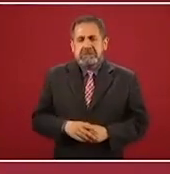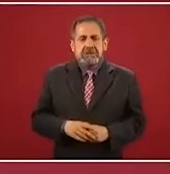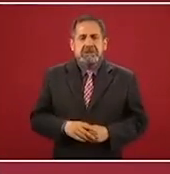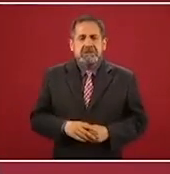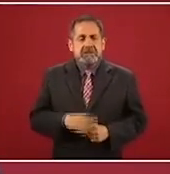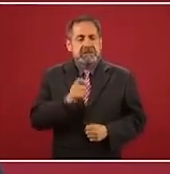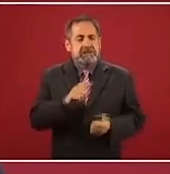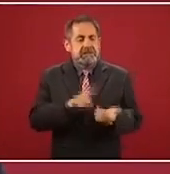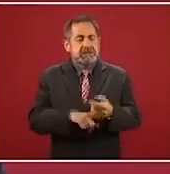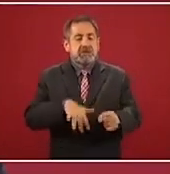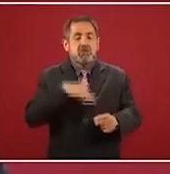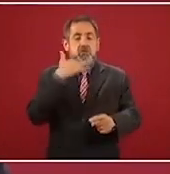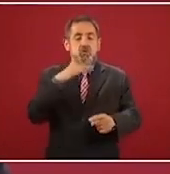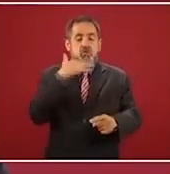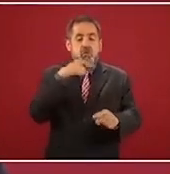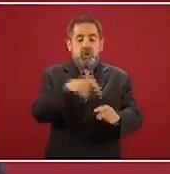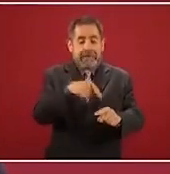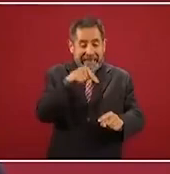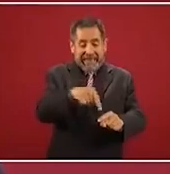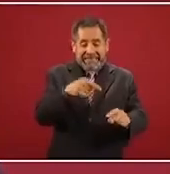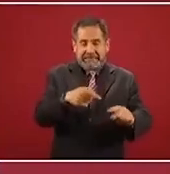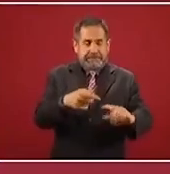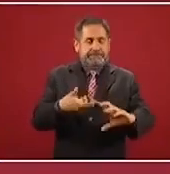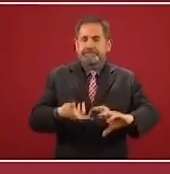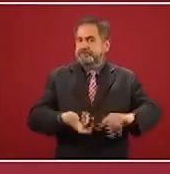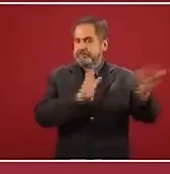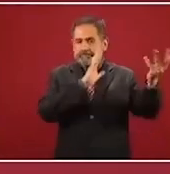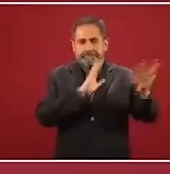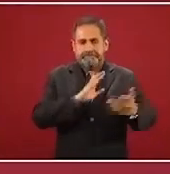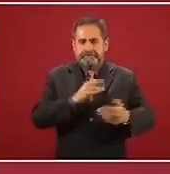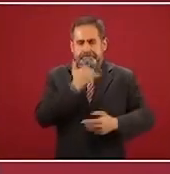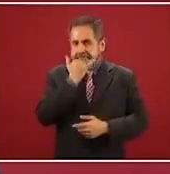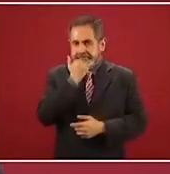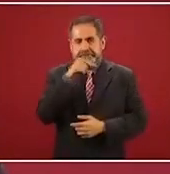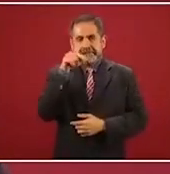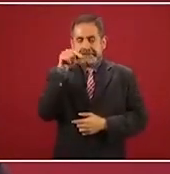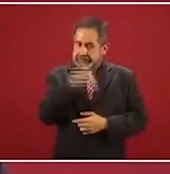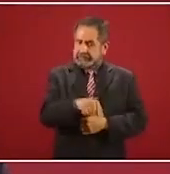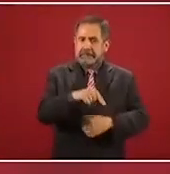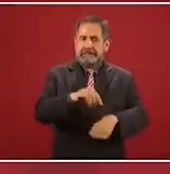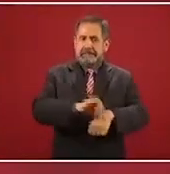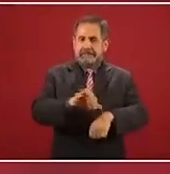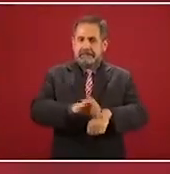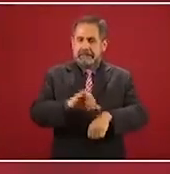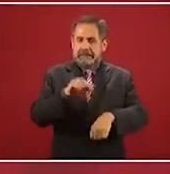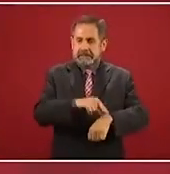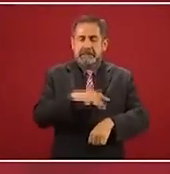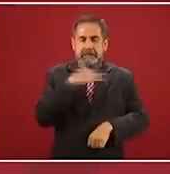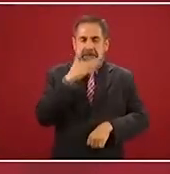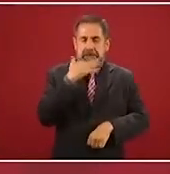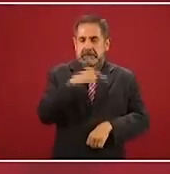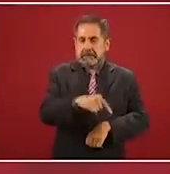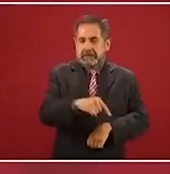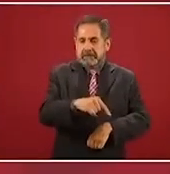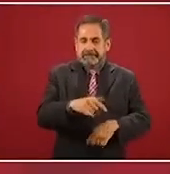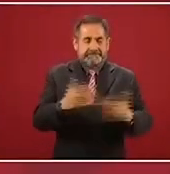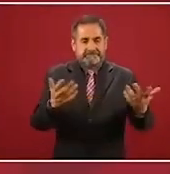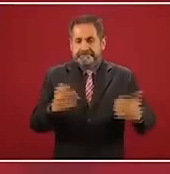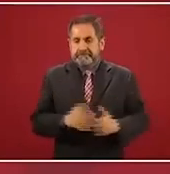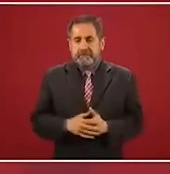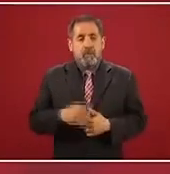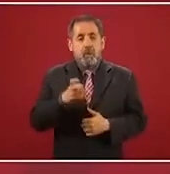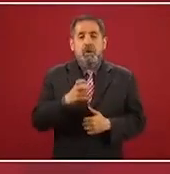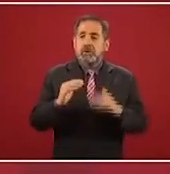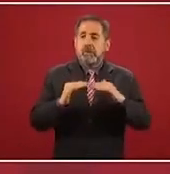que eso es lo que ha dado al traste con todo. Eso produjo la monstruosa